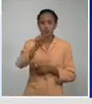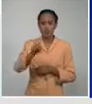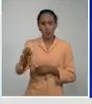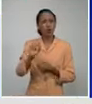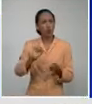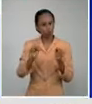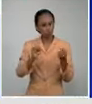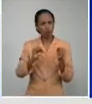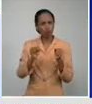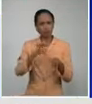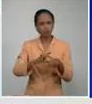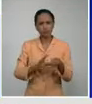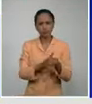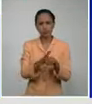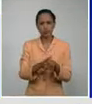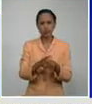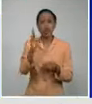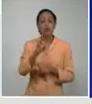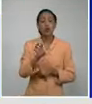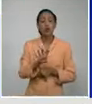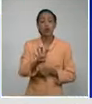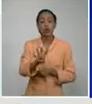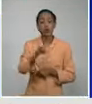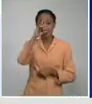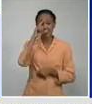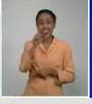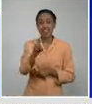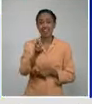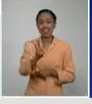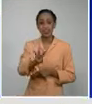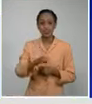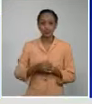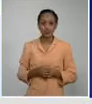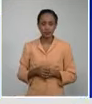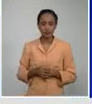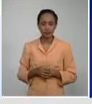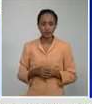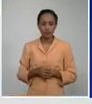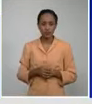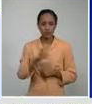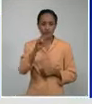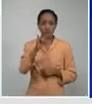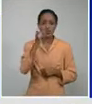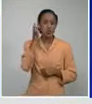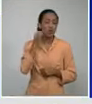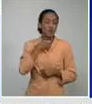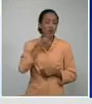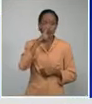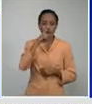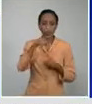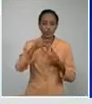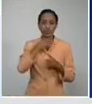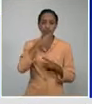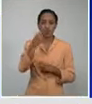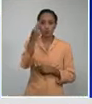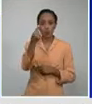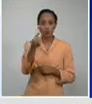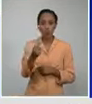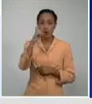pandemia. Ranchuelo con 4, Santa Clara con 3, y Cifuentes y Caibarien con 1 cada uno en el día de